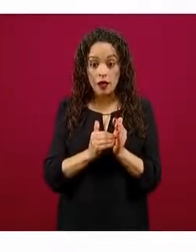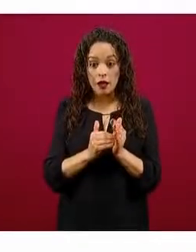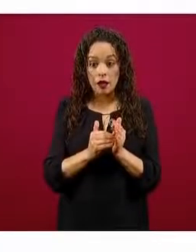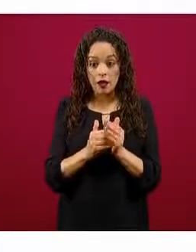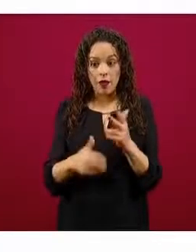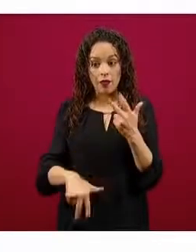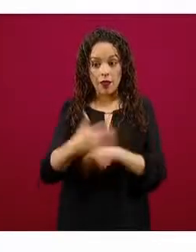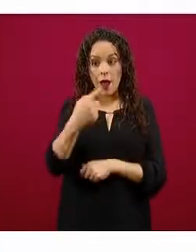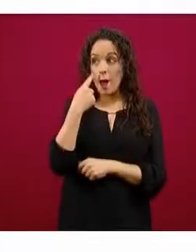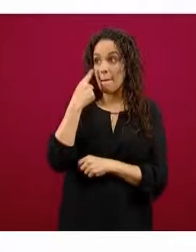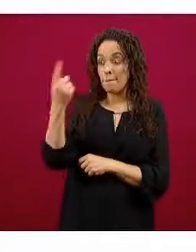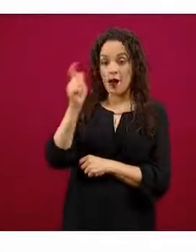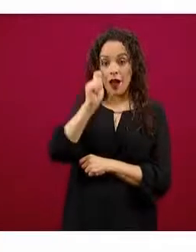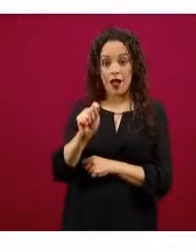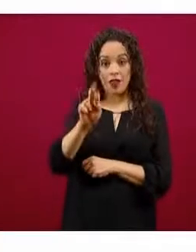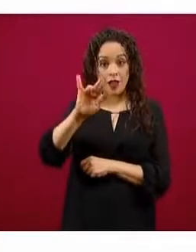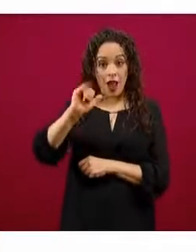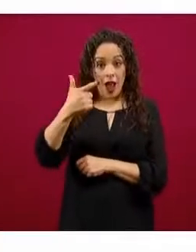en el triaje hospitalario,